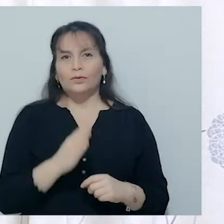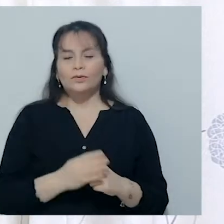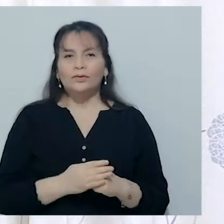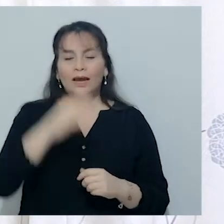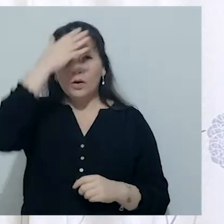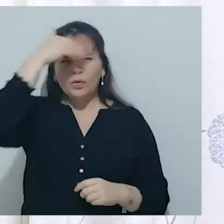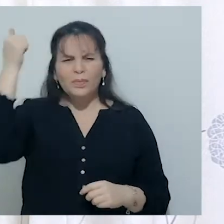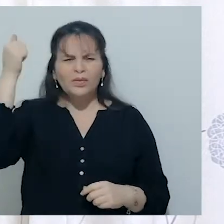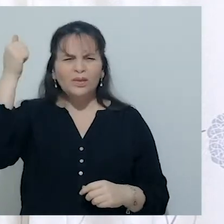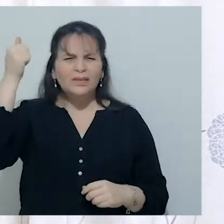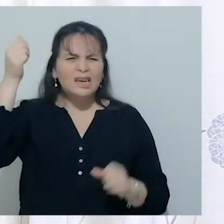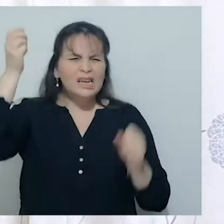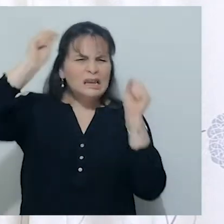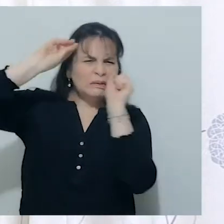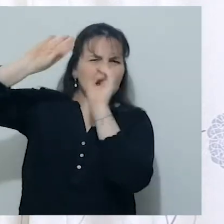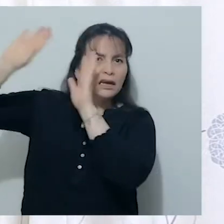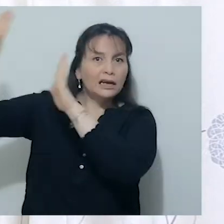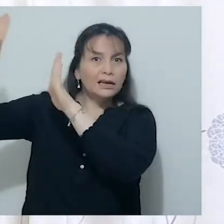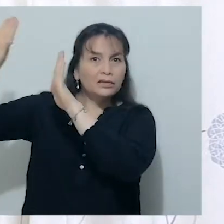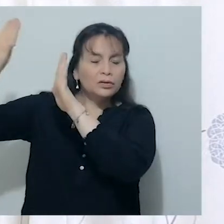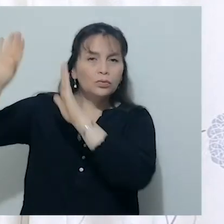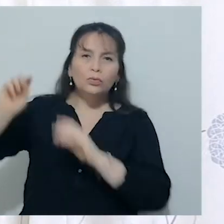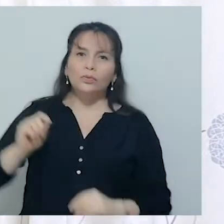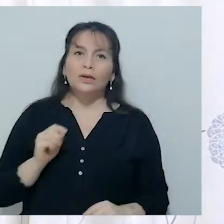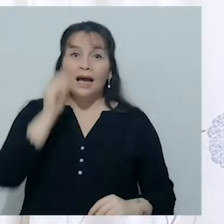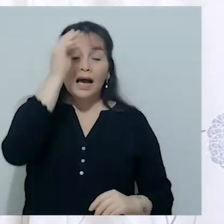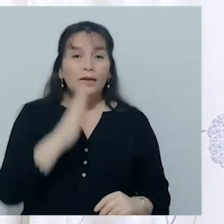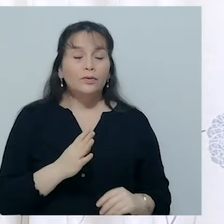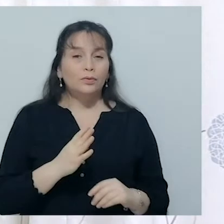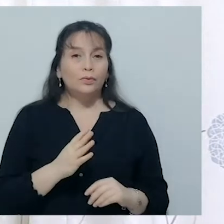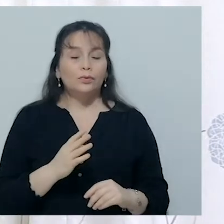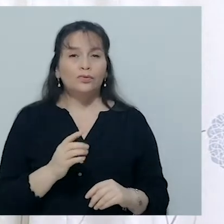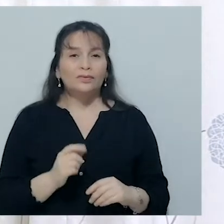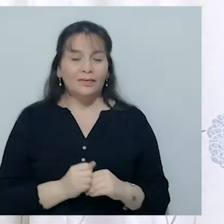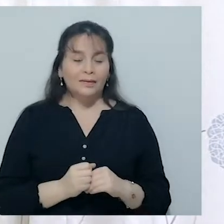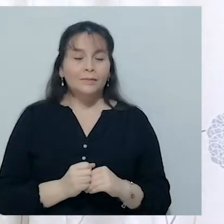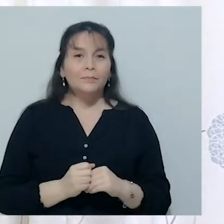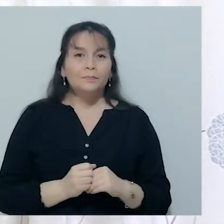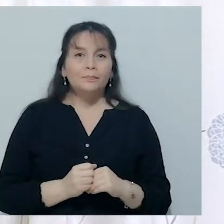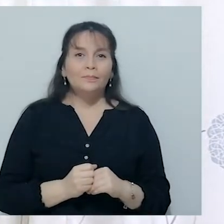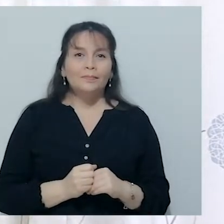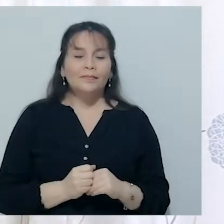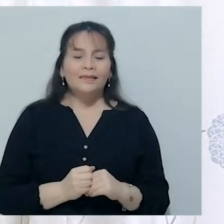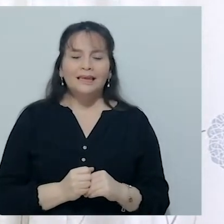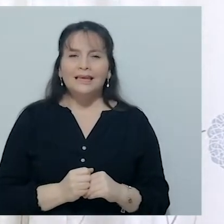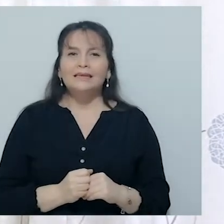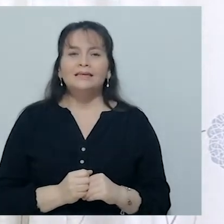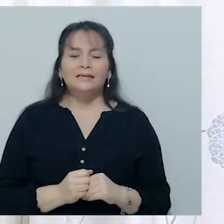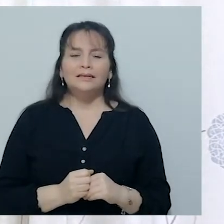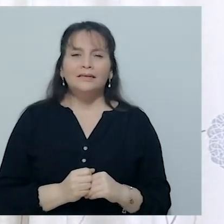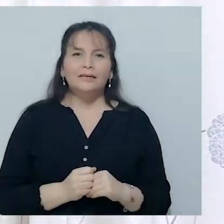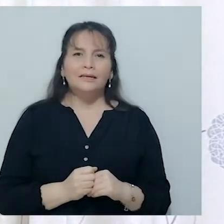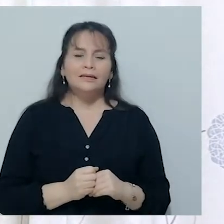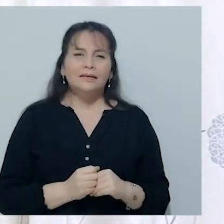El olvido es el fiel reflejo de la ingratitud. El olvido no hace sino darle la espalda a Dios y a